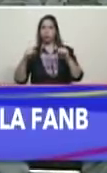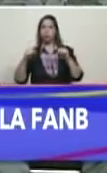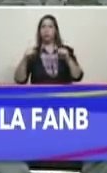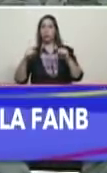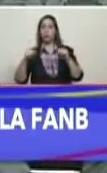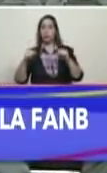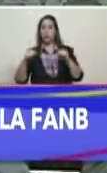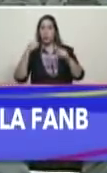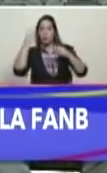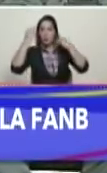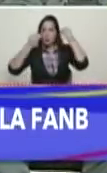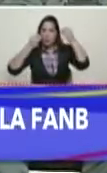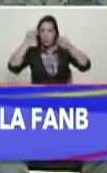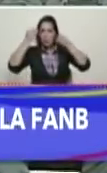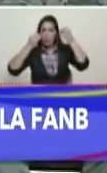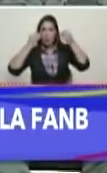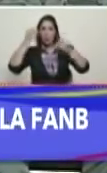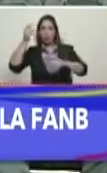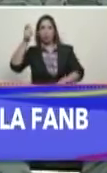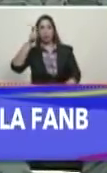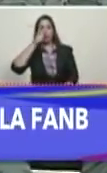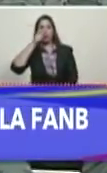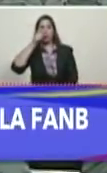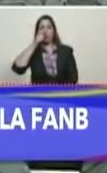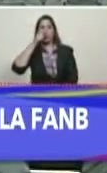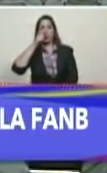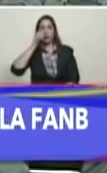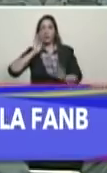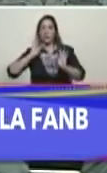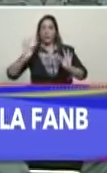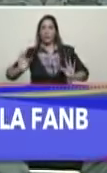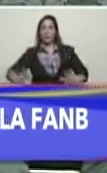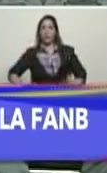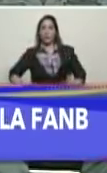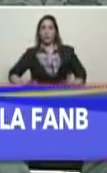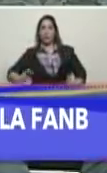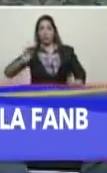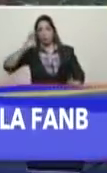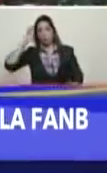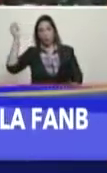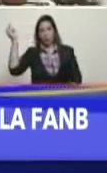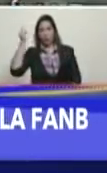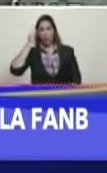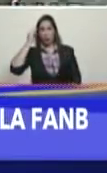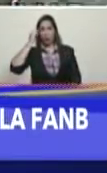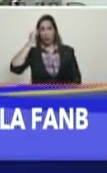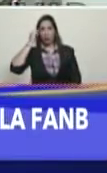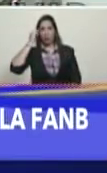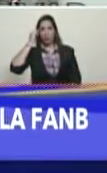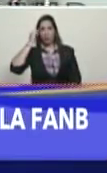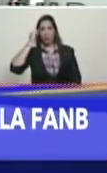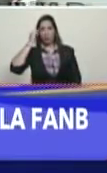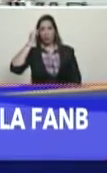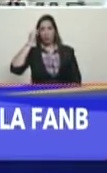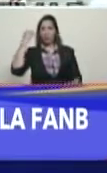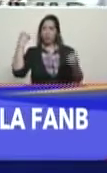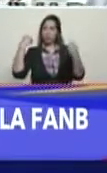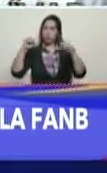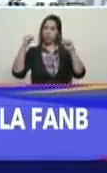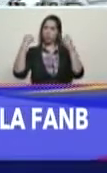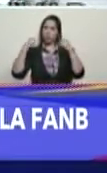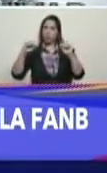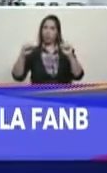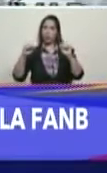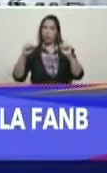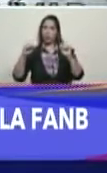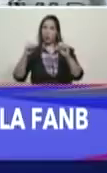preparación operativa, física, mental y en la preparación de todo el